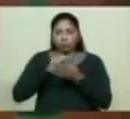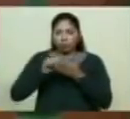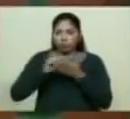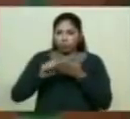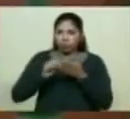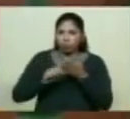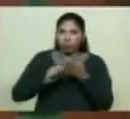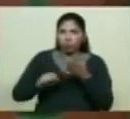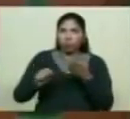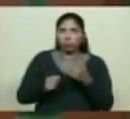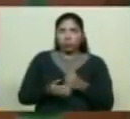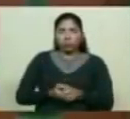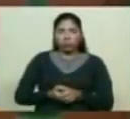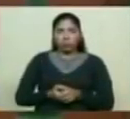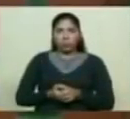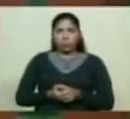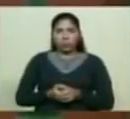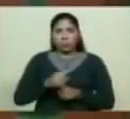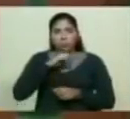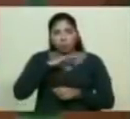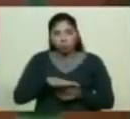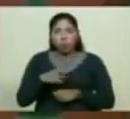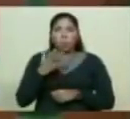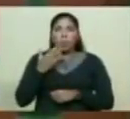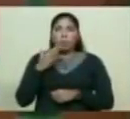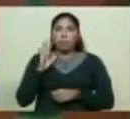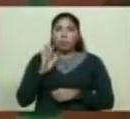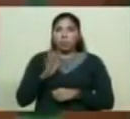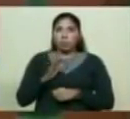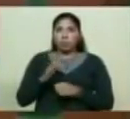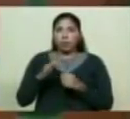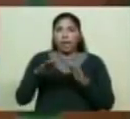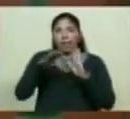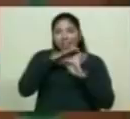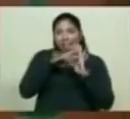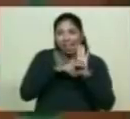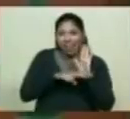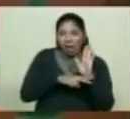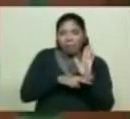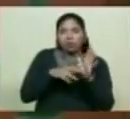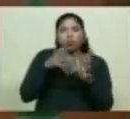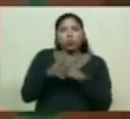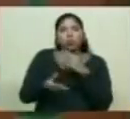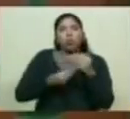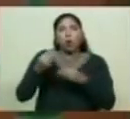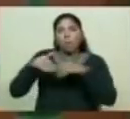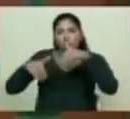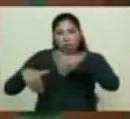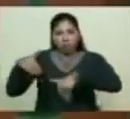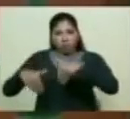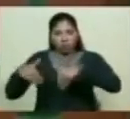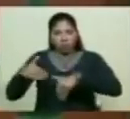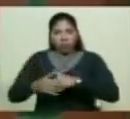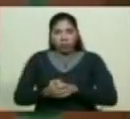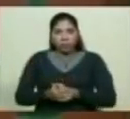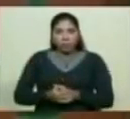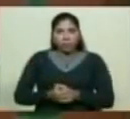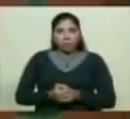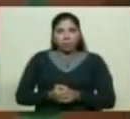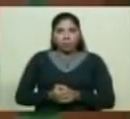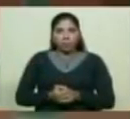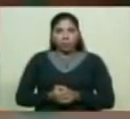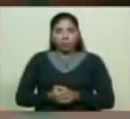clave de nuestra historia como son los reglamentos electorales que sirvieron de soporte para